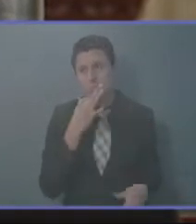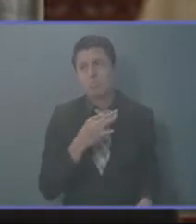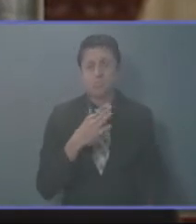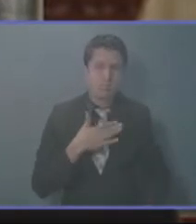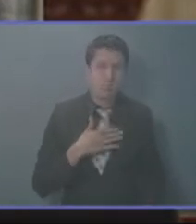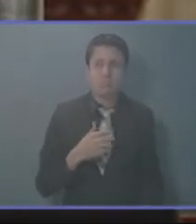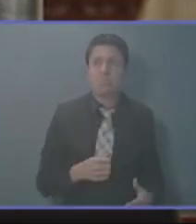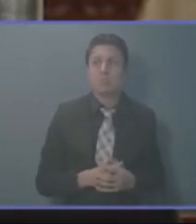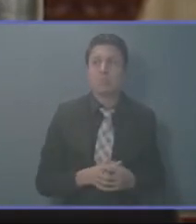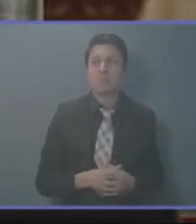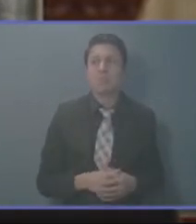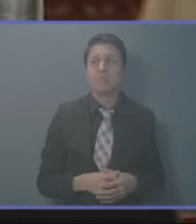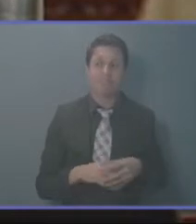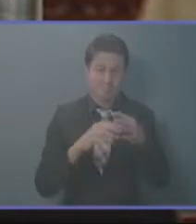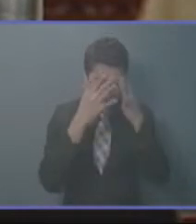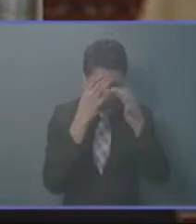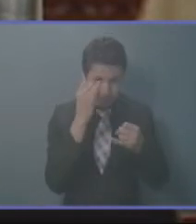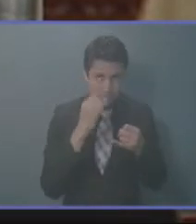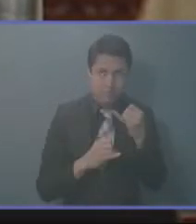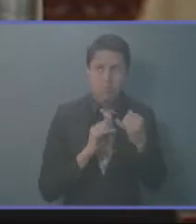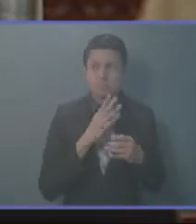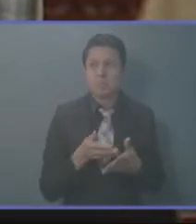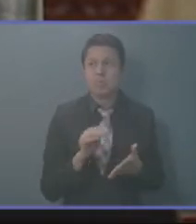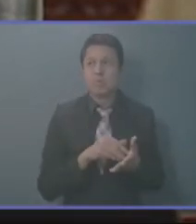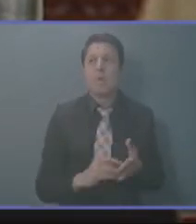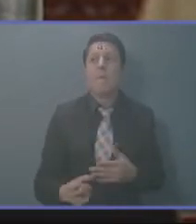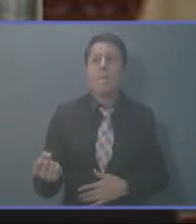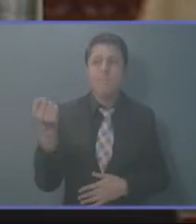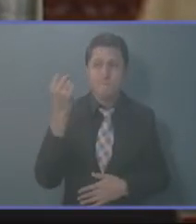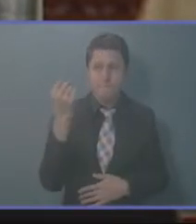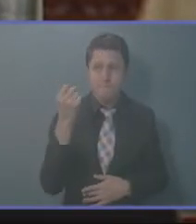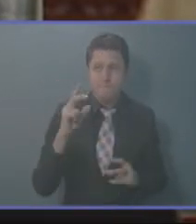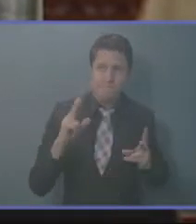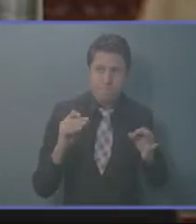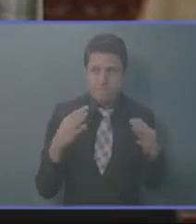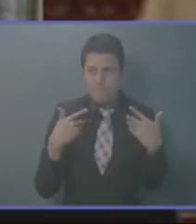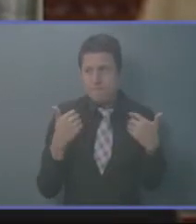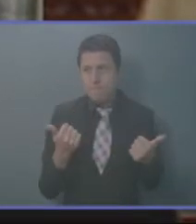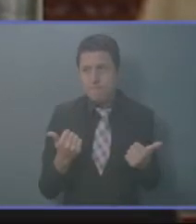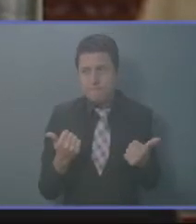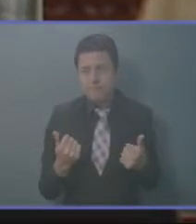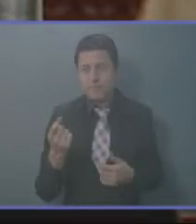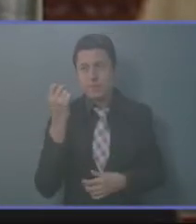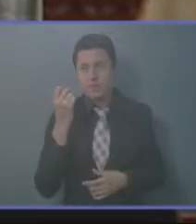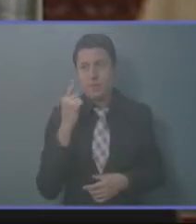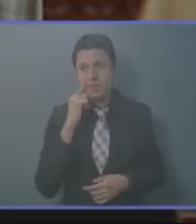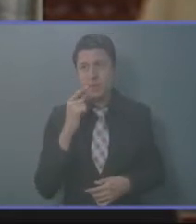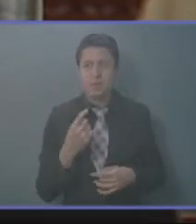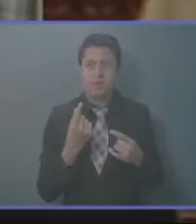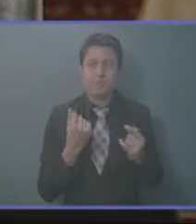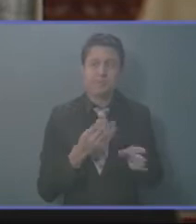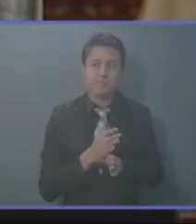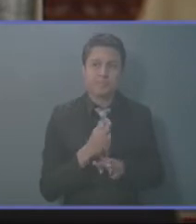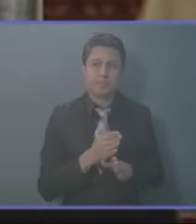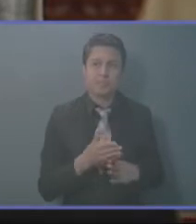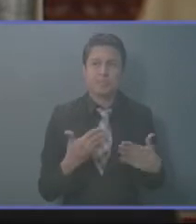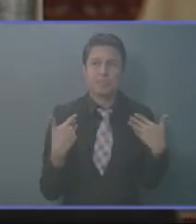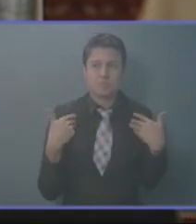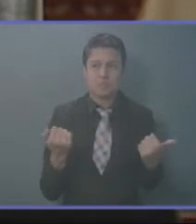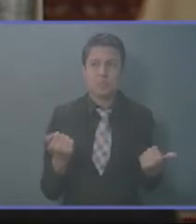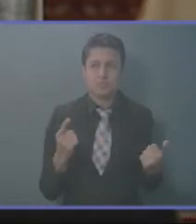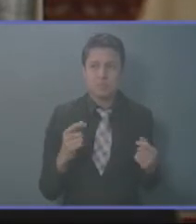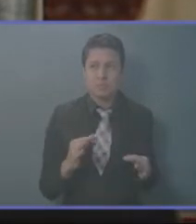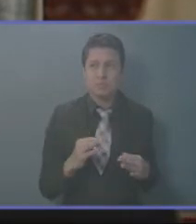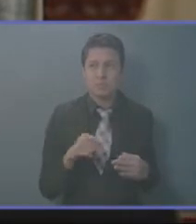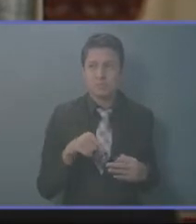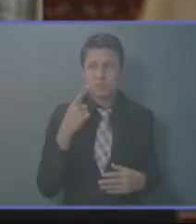cuenta. Conclusión. Se reitera que es de vital importancia la salud de toda la población, incluyendo la de los profesionales de la salud, y por ello